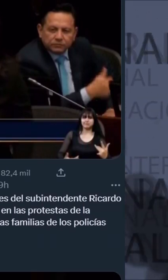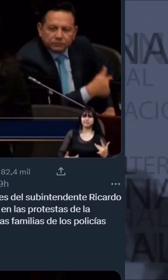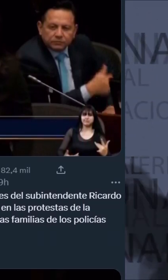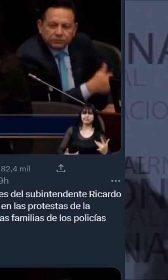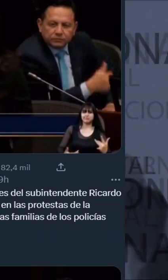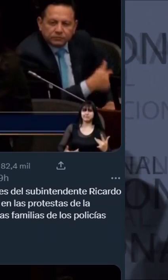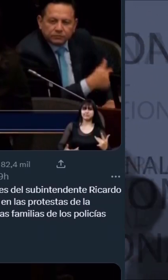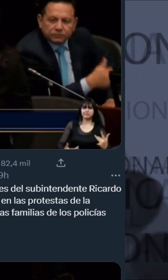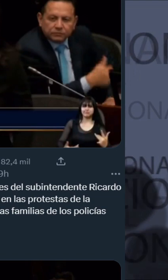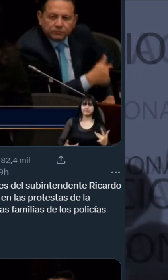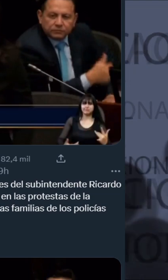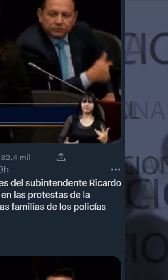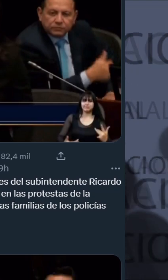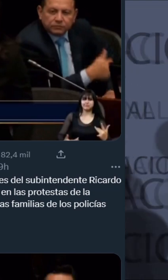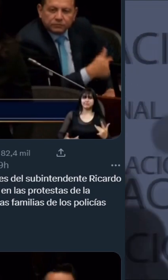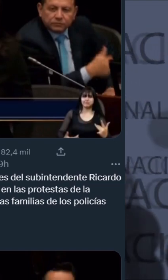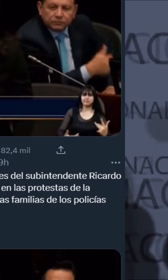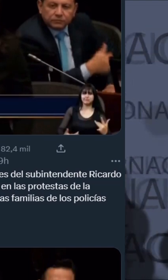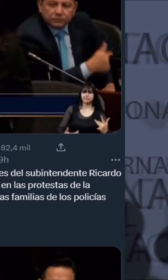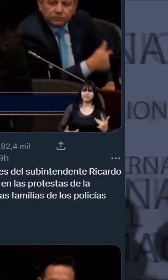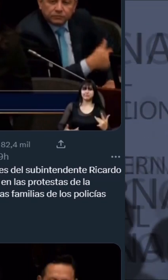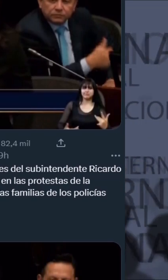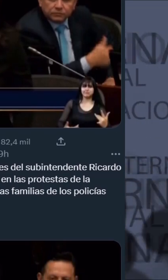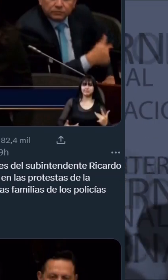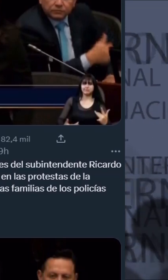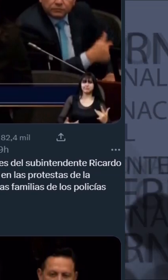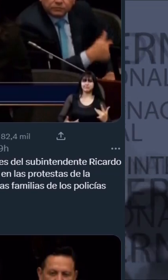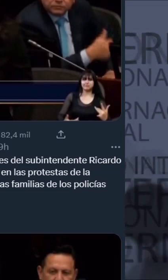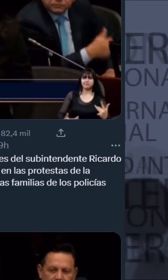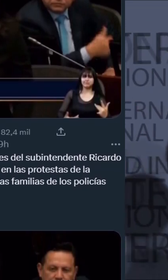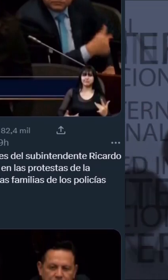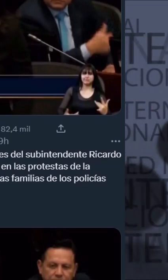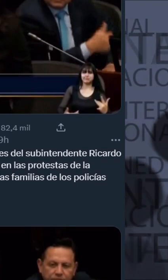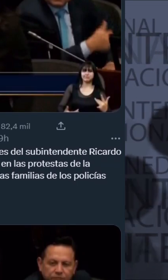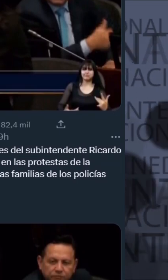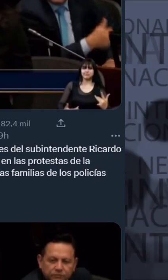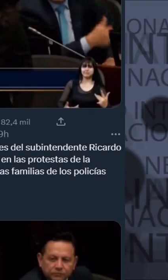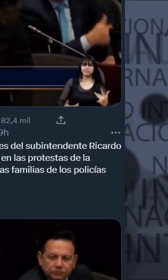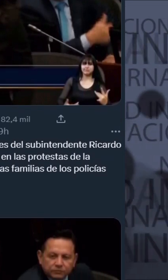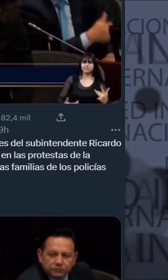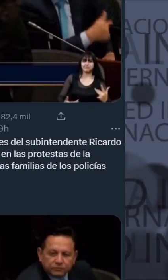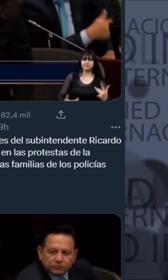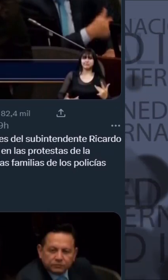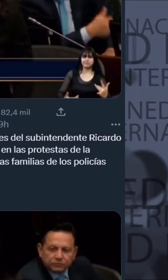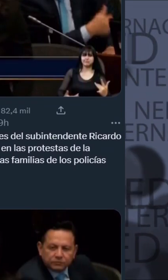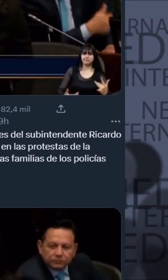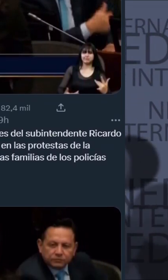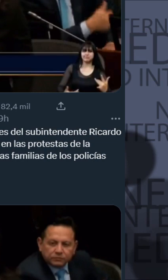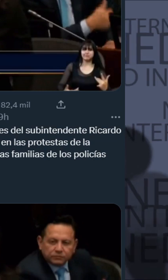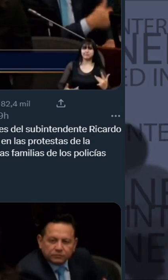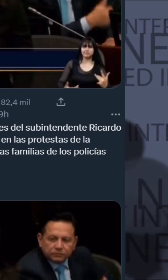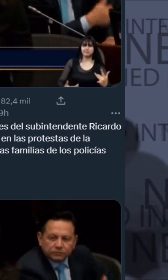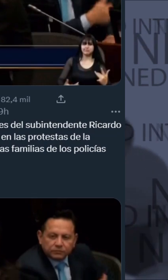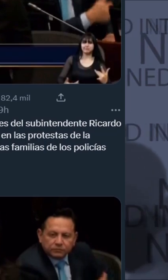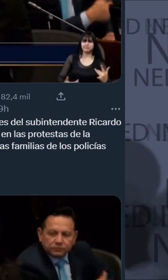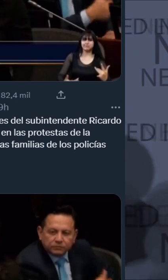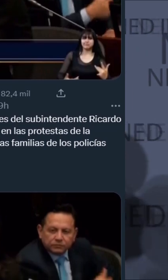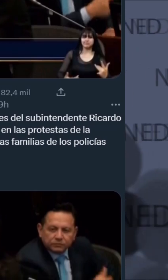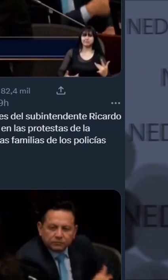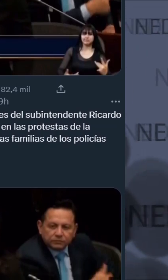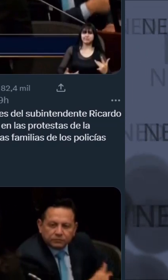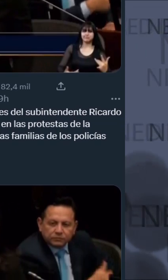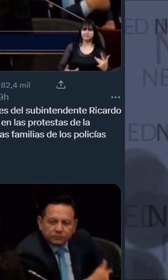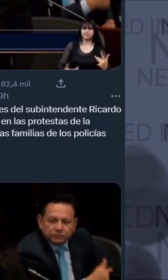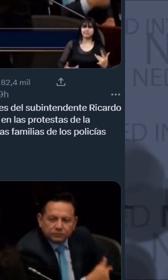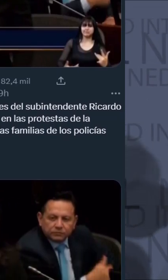en las protestas de la supuesta guardia campesina en Caquetá, y a las familias de los policías asesinados en la toma guerrillera.